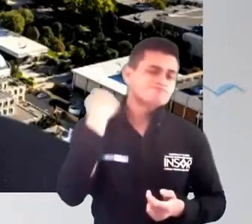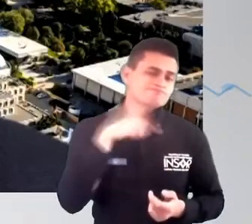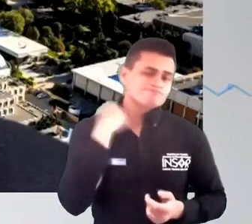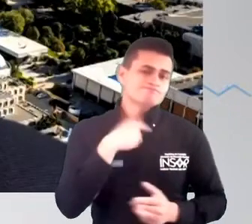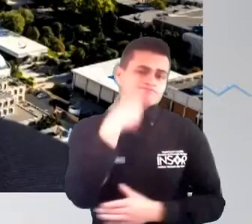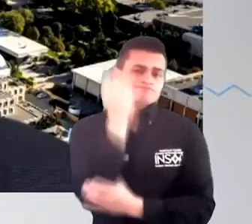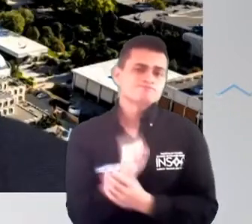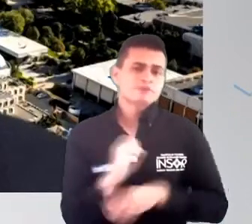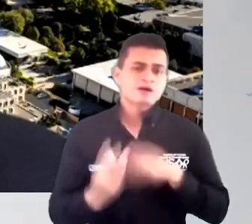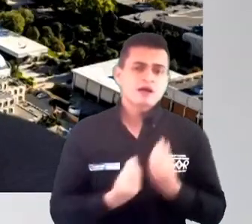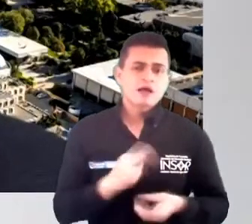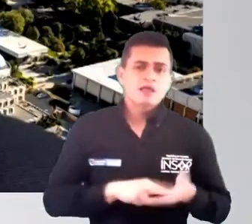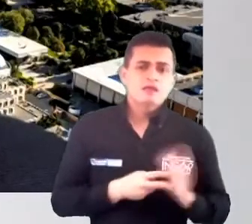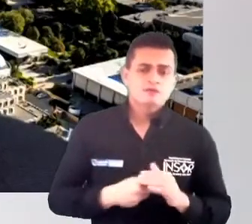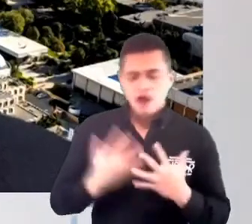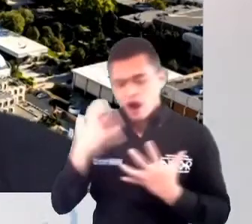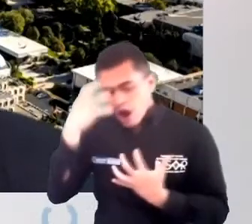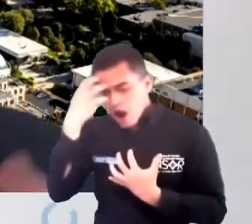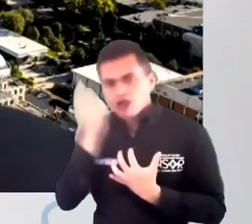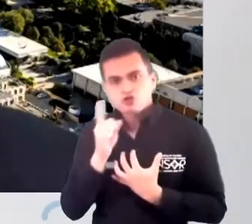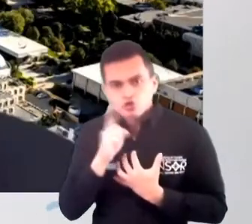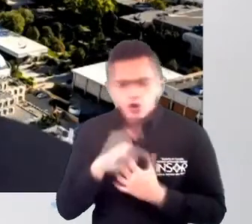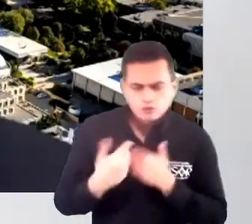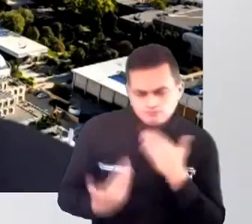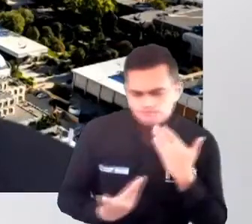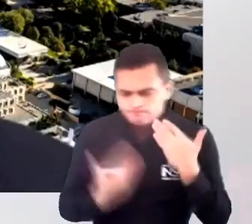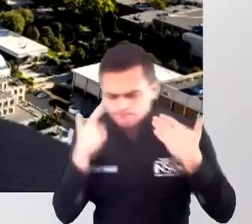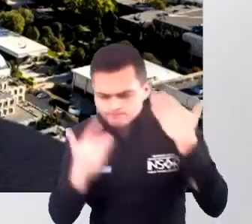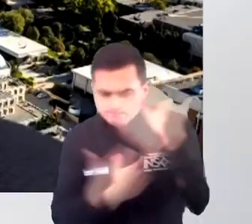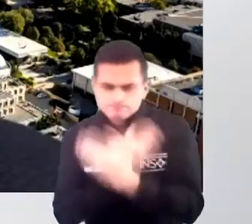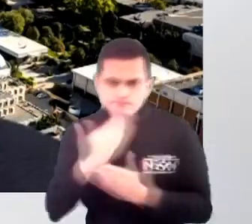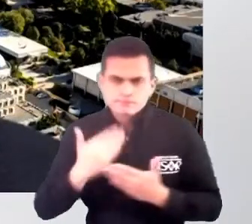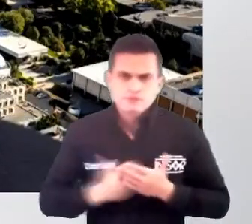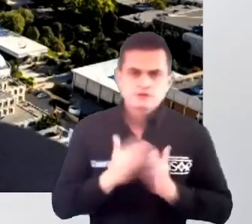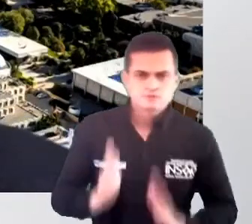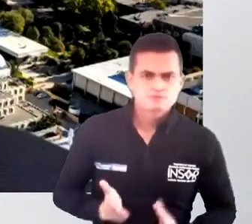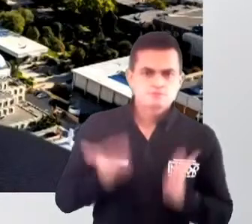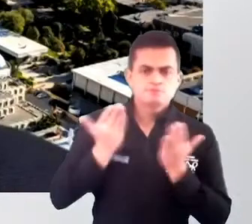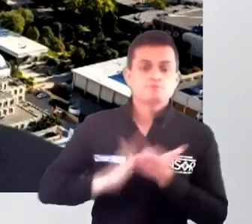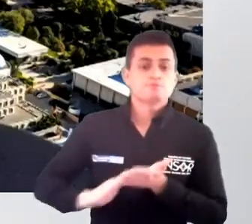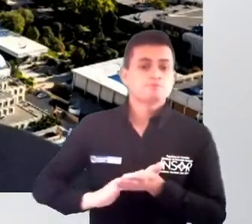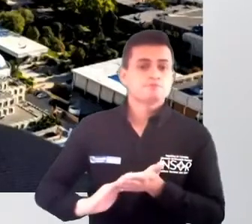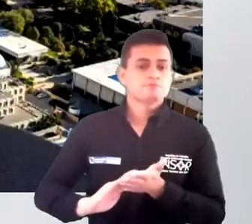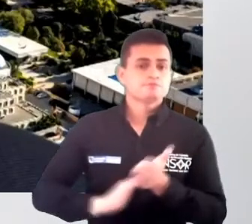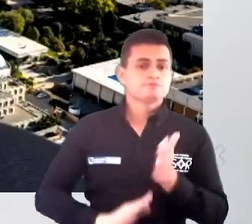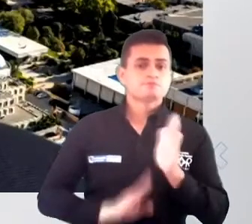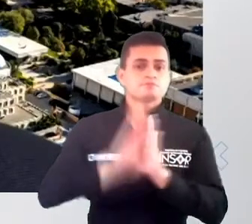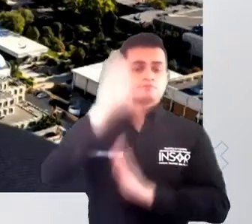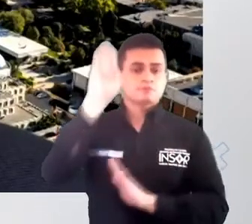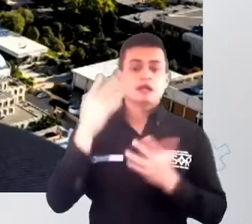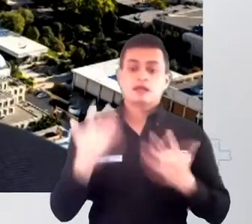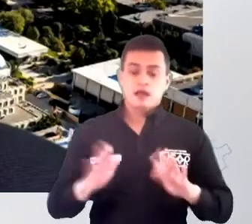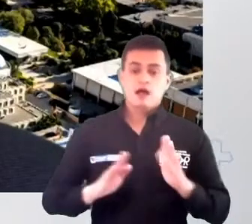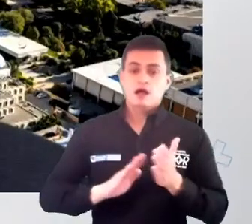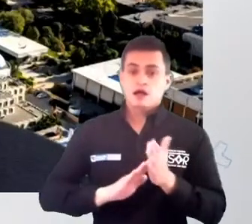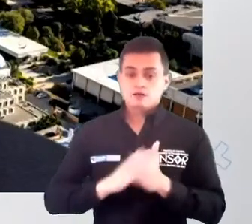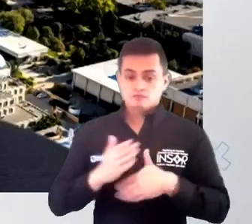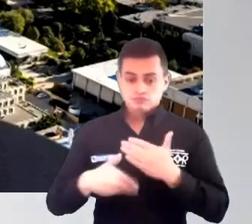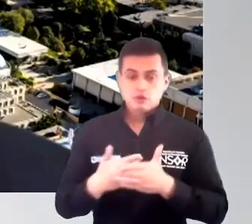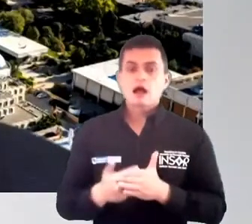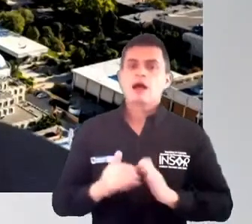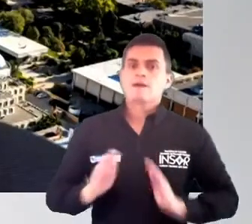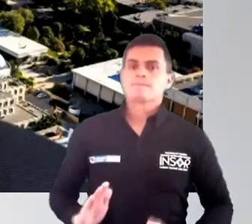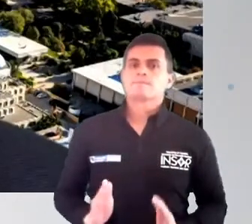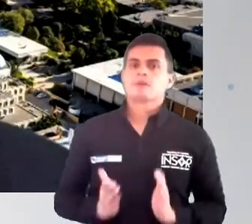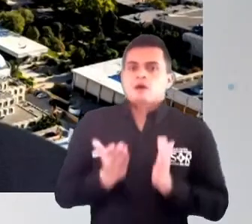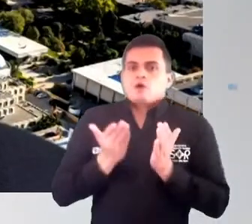adelante, vamos a averiguar qué ocurrió y las vamos a arreglar y después vamos a realizarlo de una manera mejor la próxima